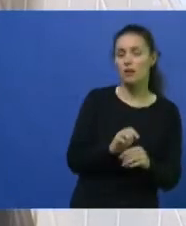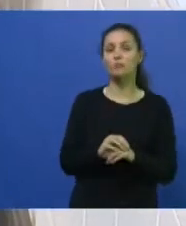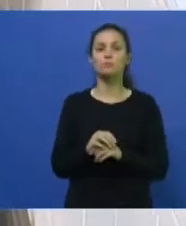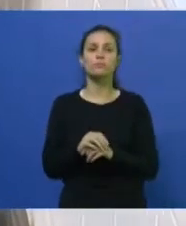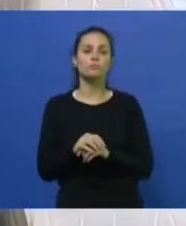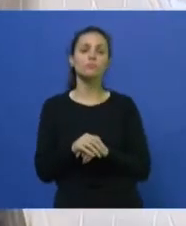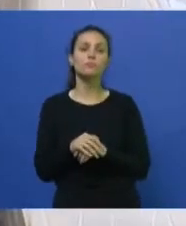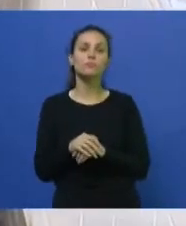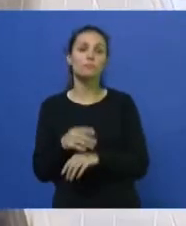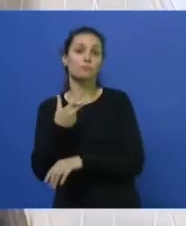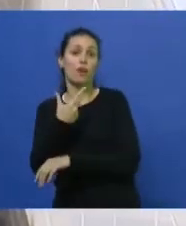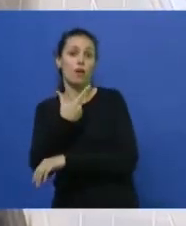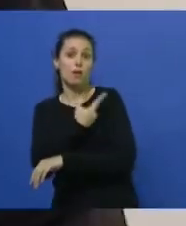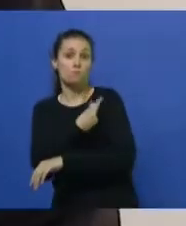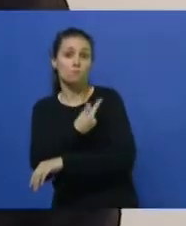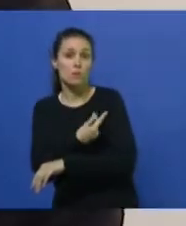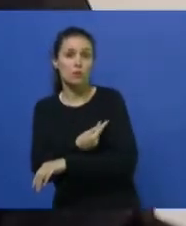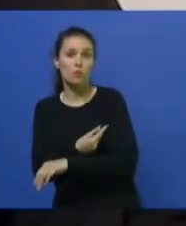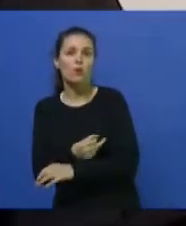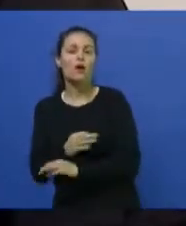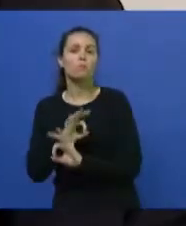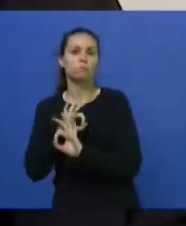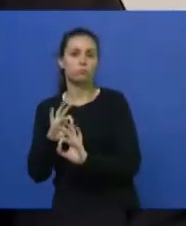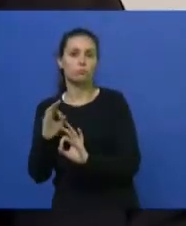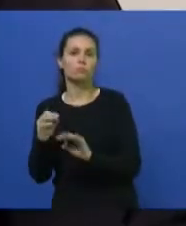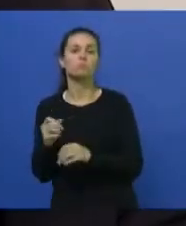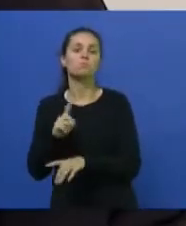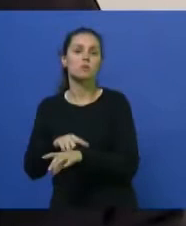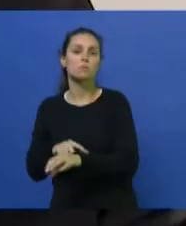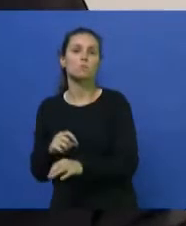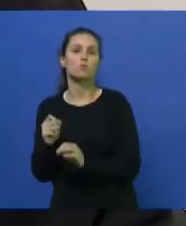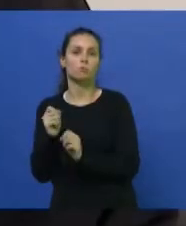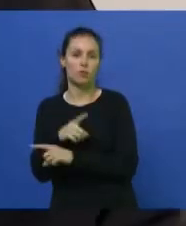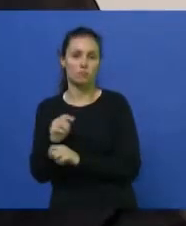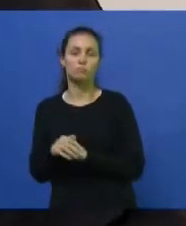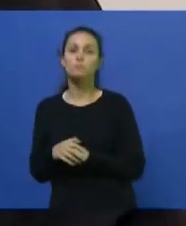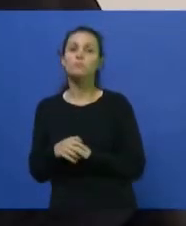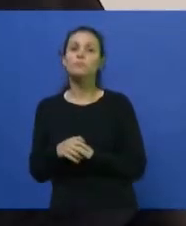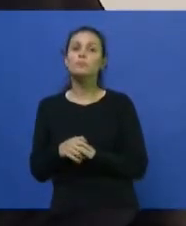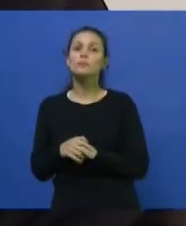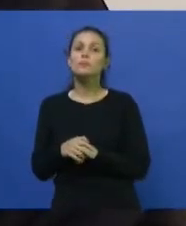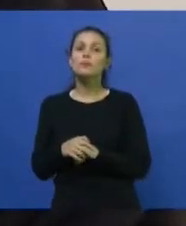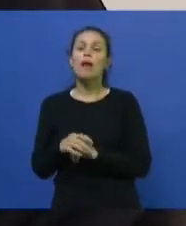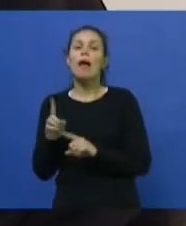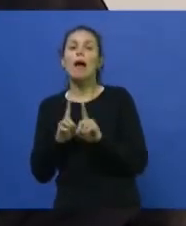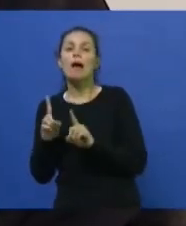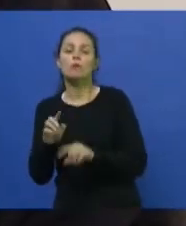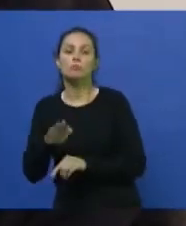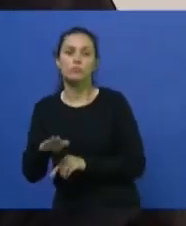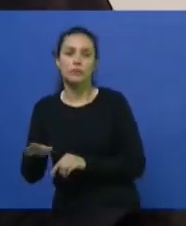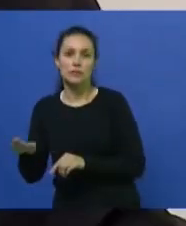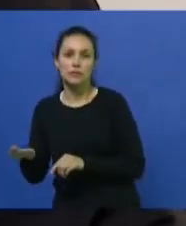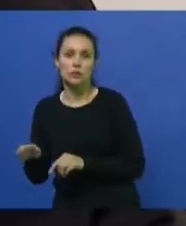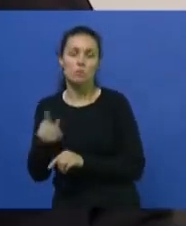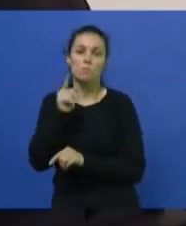solamente vacunar sino que hacerlo en tiempo y forma cuando corresponde en el calendario en estos casos algunos chiquitos que los padres no han podido comprar la vacuna